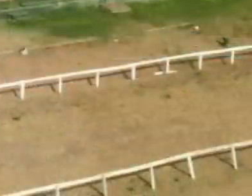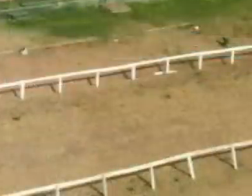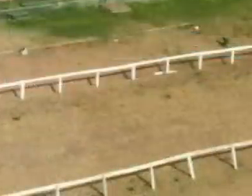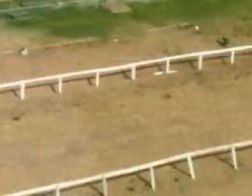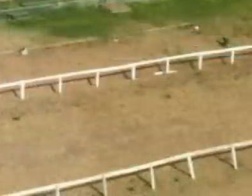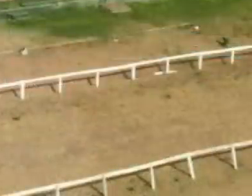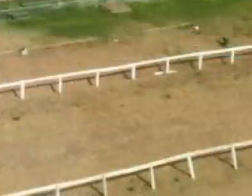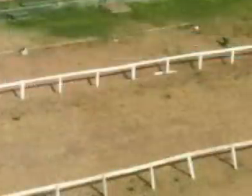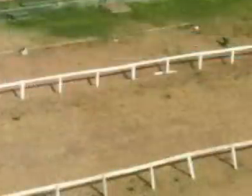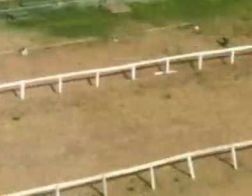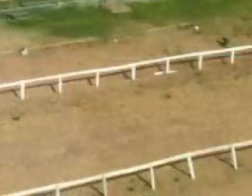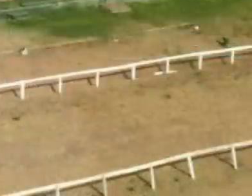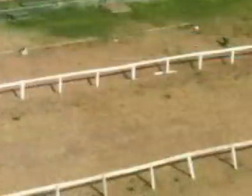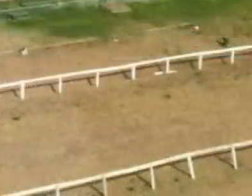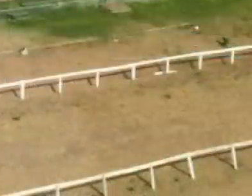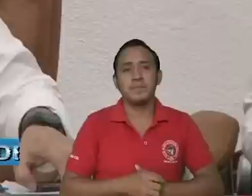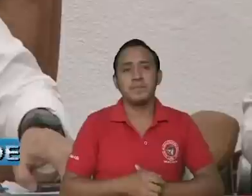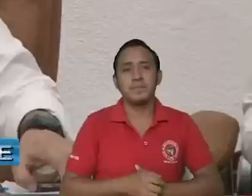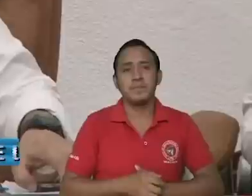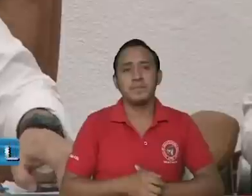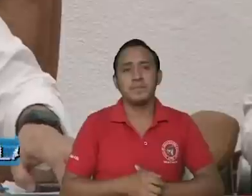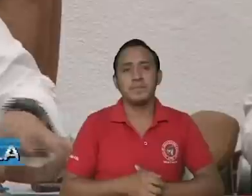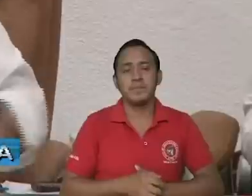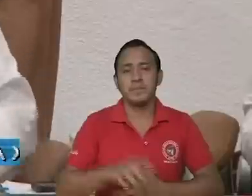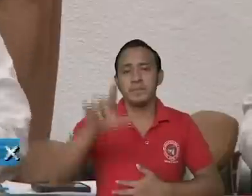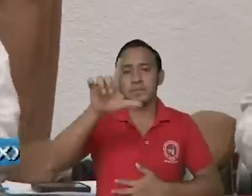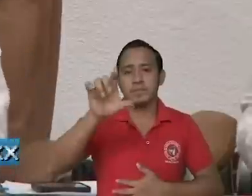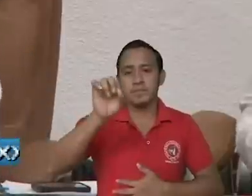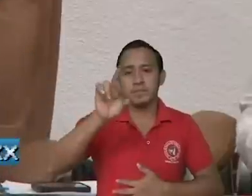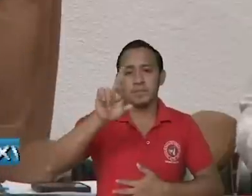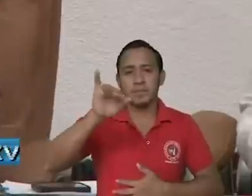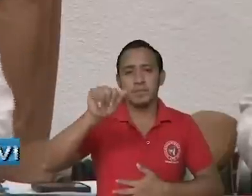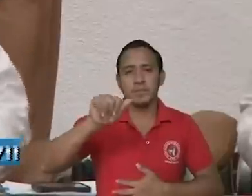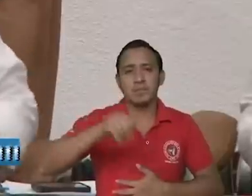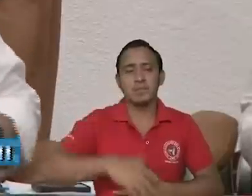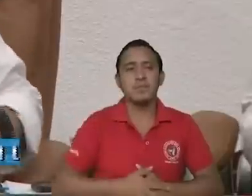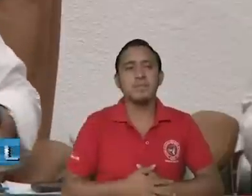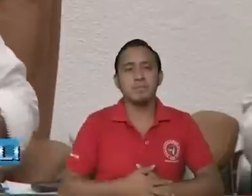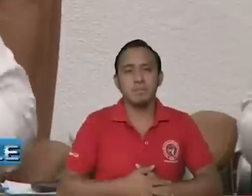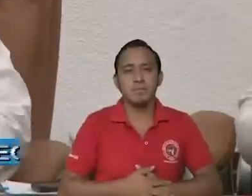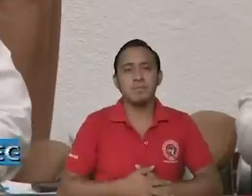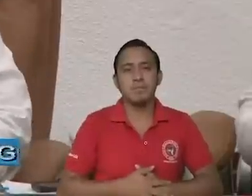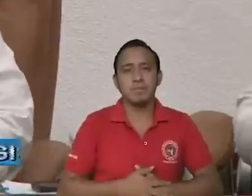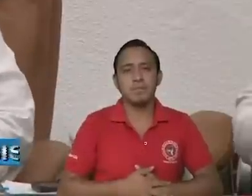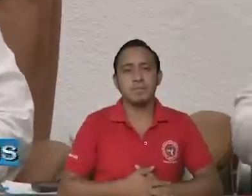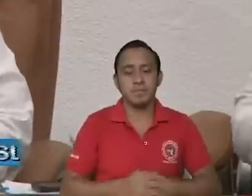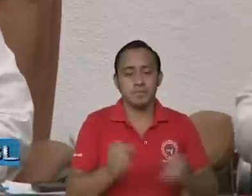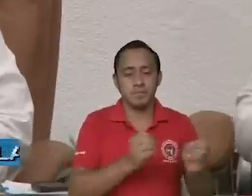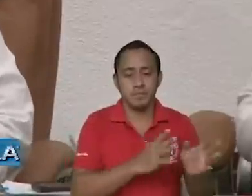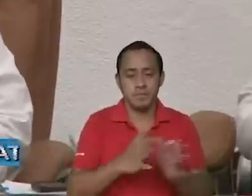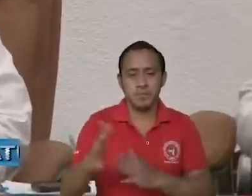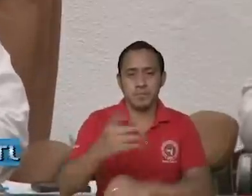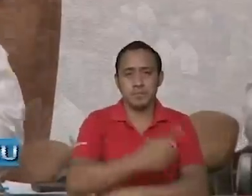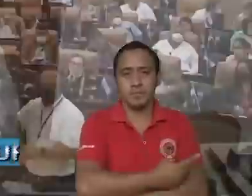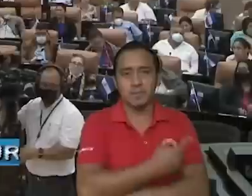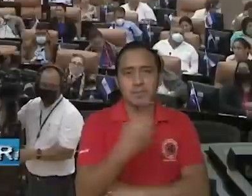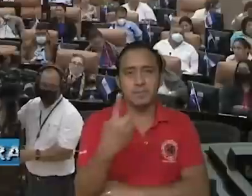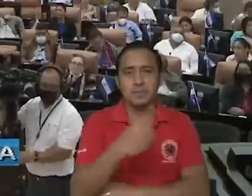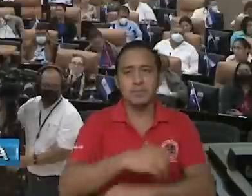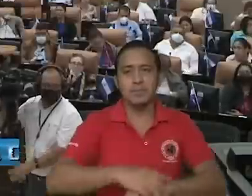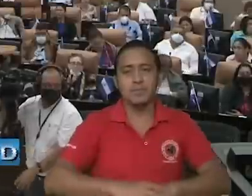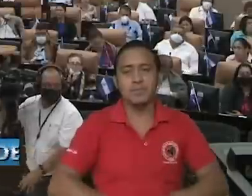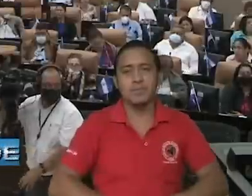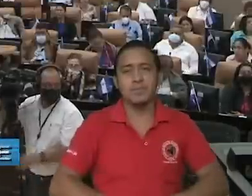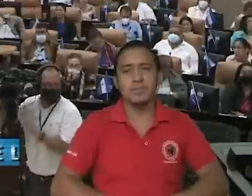Chinandega y Asociación Centro Ecuestre Cocibolca. Porras argumentó que estas asociaciones realizan actos